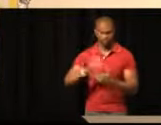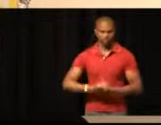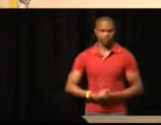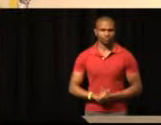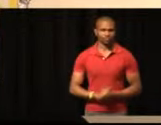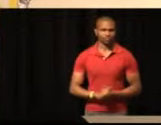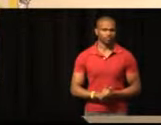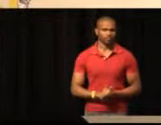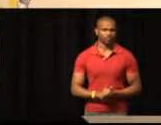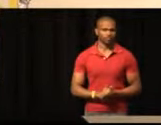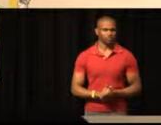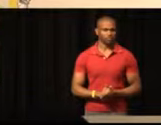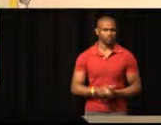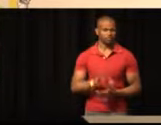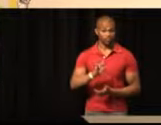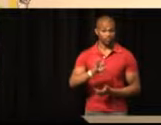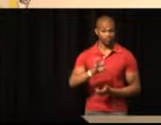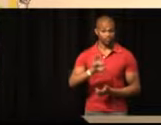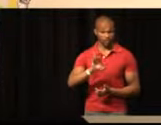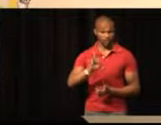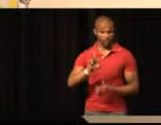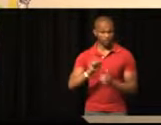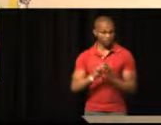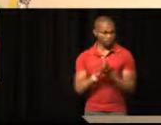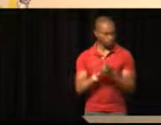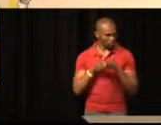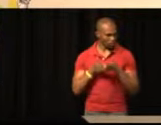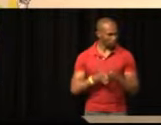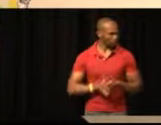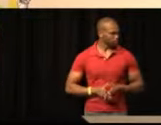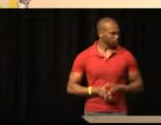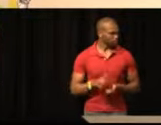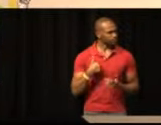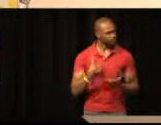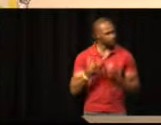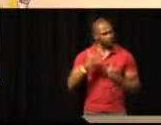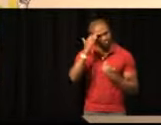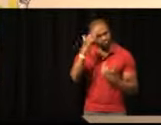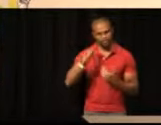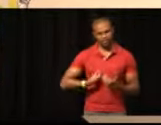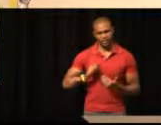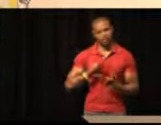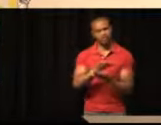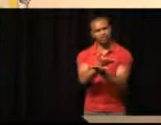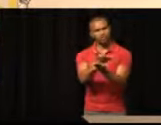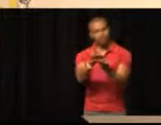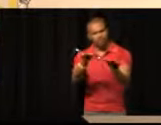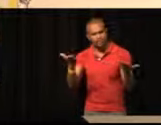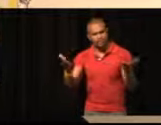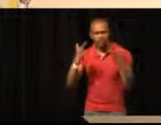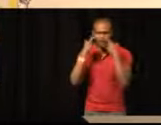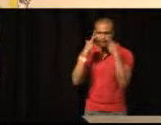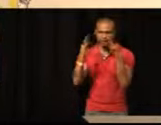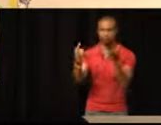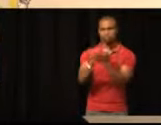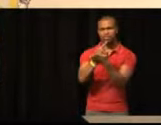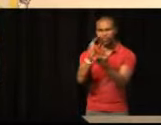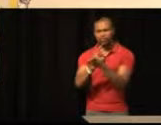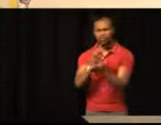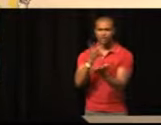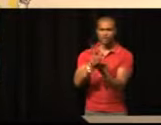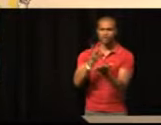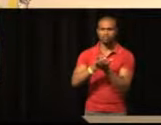Buenas noches. Débora, entonces, por favor, ahora sí. Bueno, quería agradecer la presencia de todos, yo creo que la atención, las